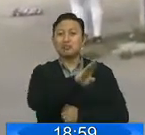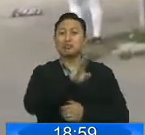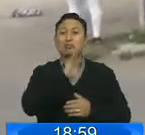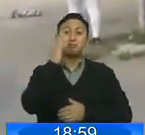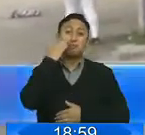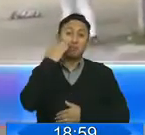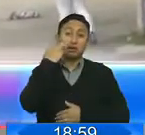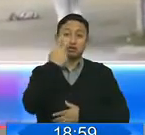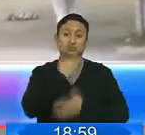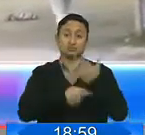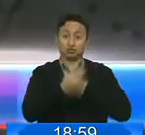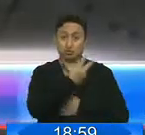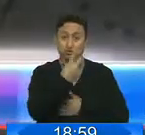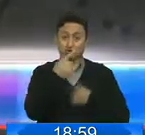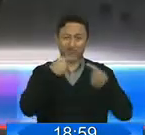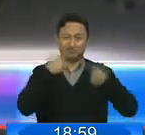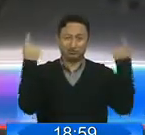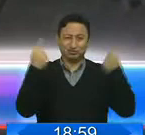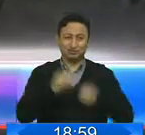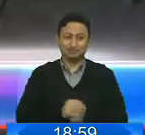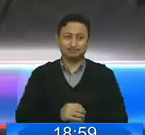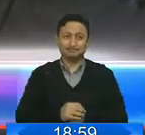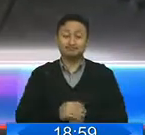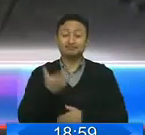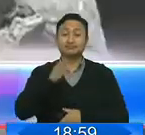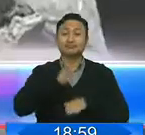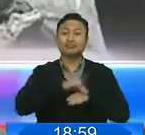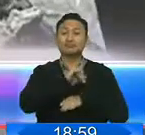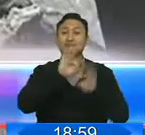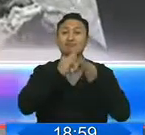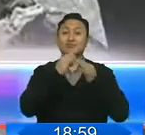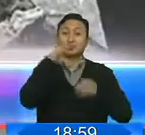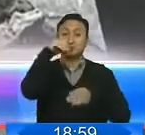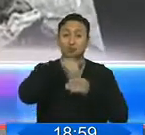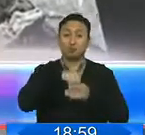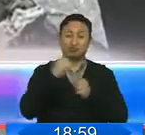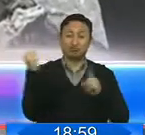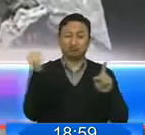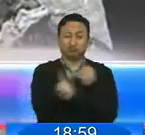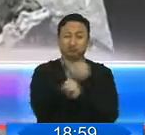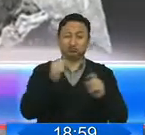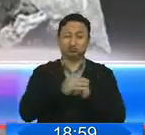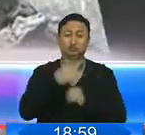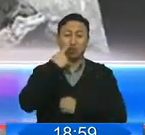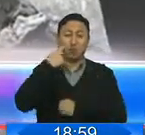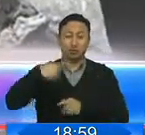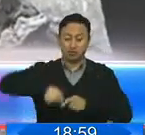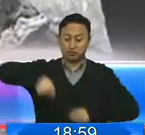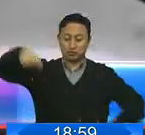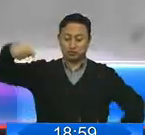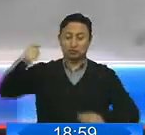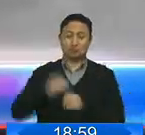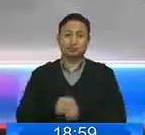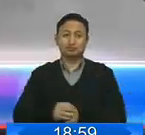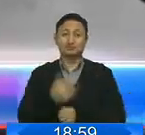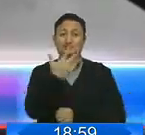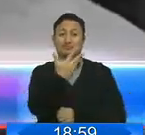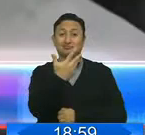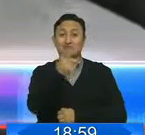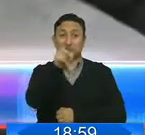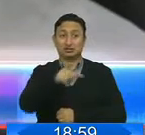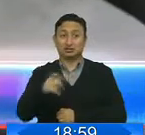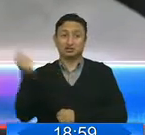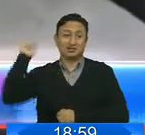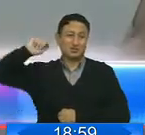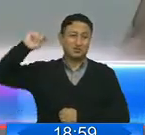dos hijastros. La violencia intrafamiliar subió de tono. El hombre con un machete atacó a los tres miembros de la